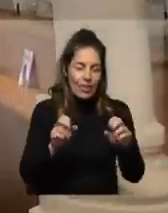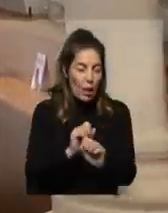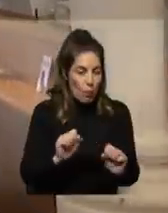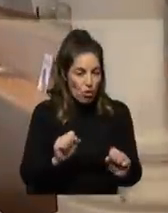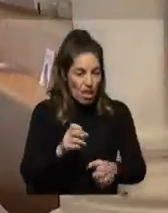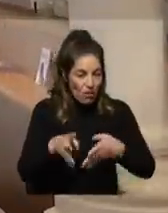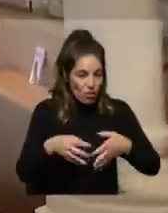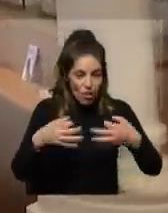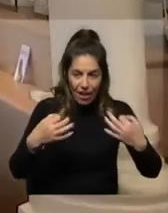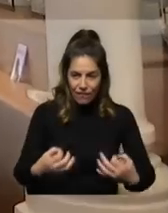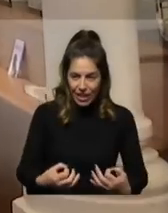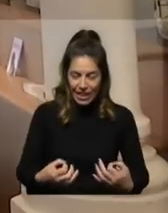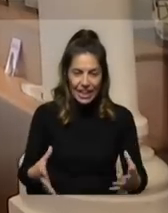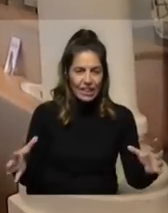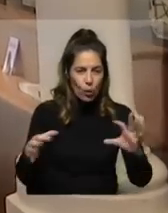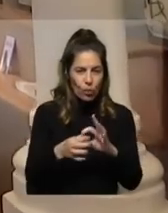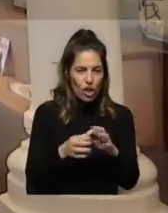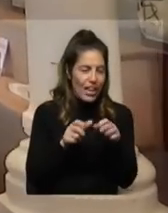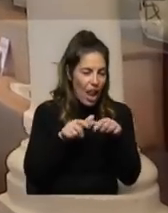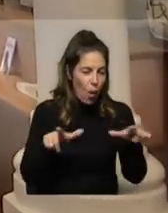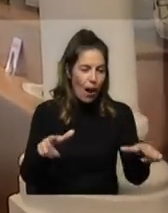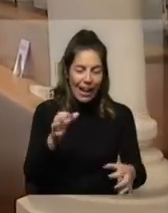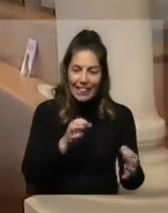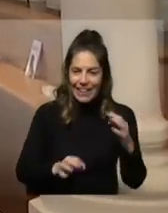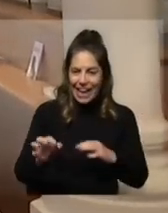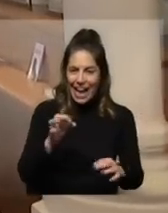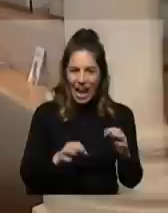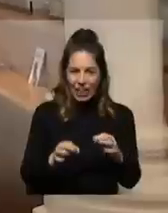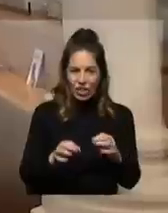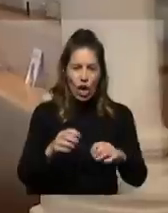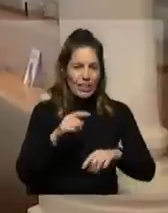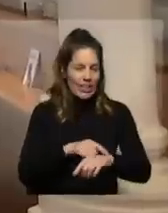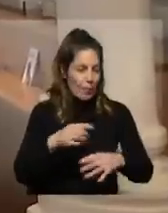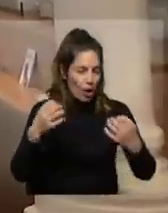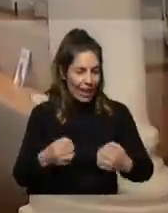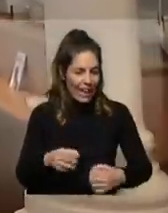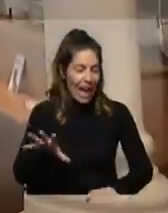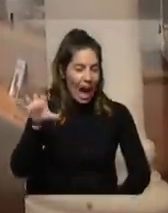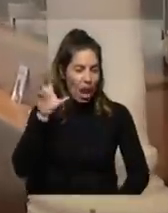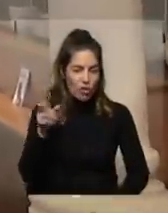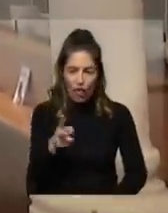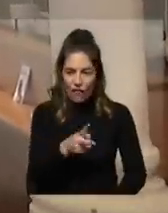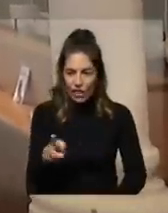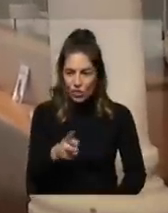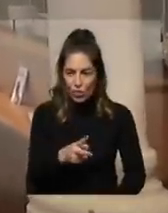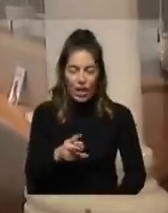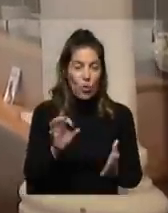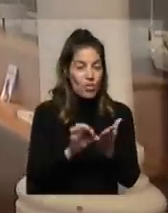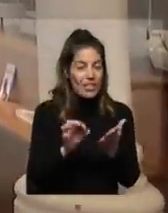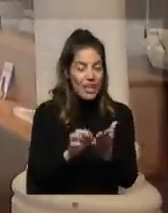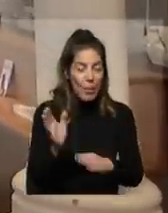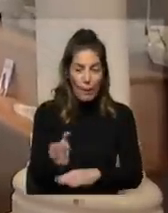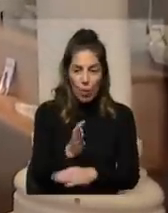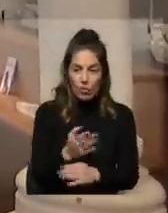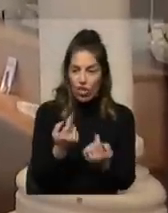funcionar muy bien en esta mistura de lenguaje entre el teatro que pasa en tiempo real y el audiovisual que tiene un sistema de producción completamente distinto y